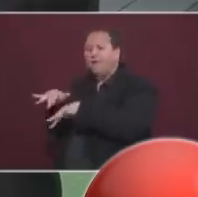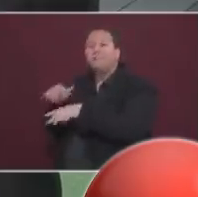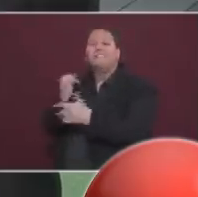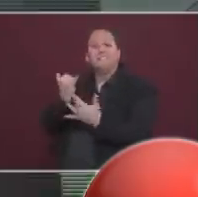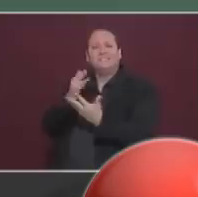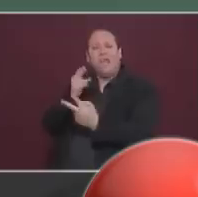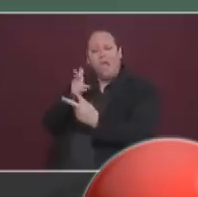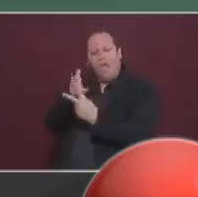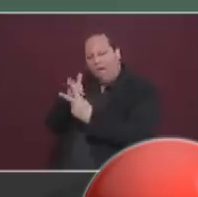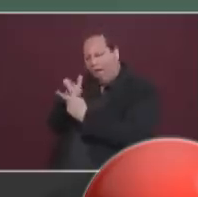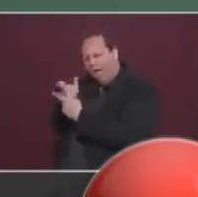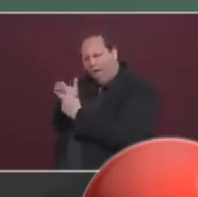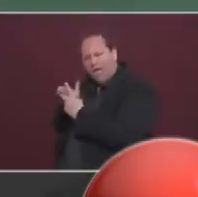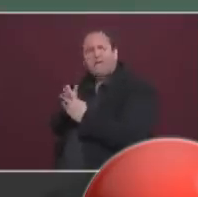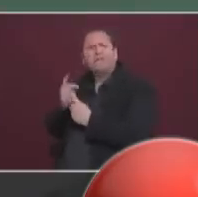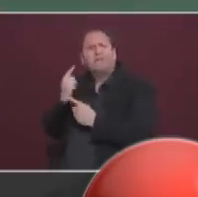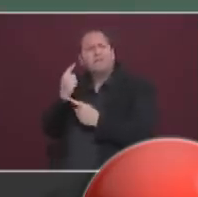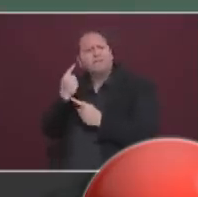asesinato